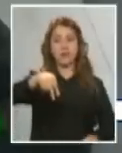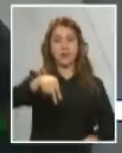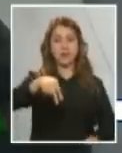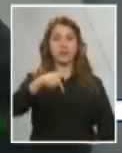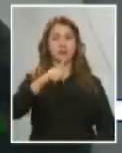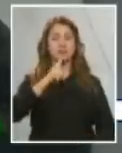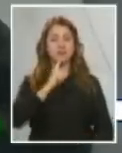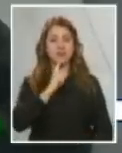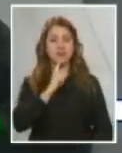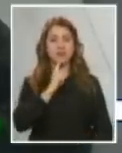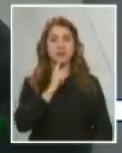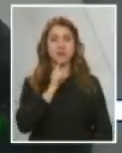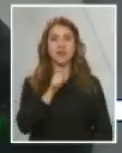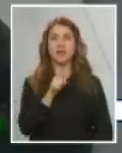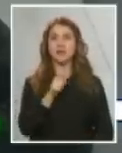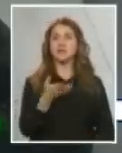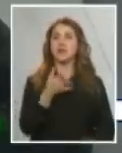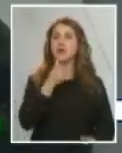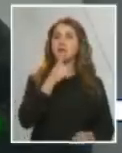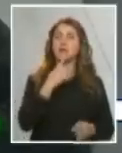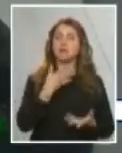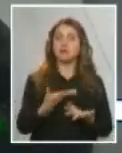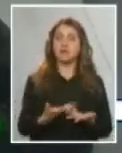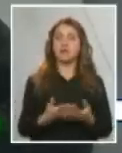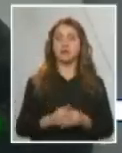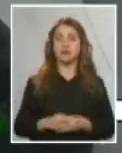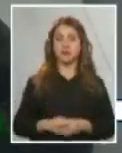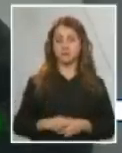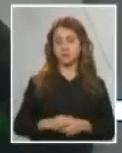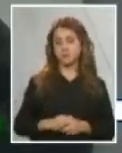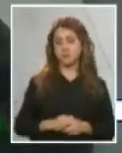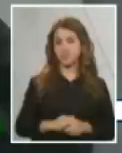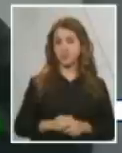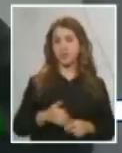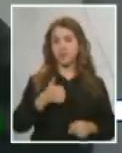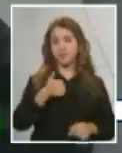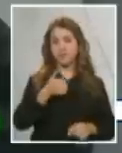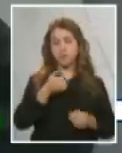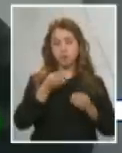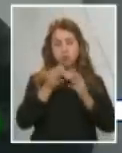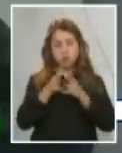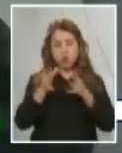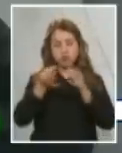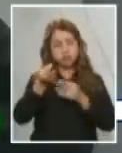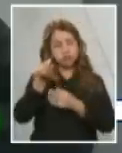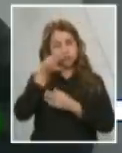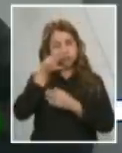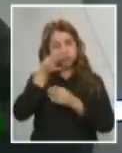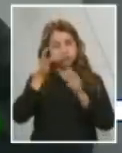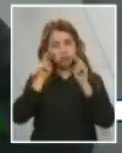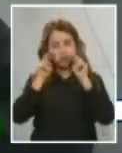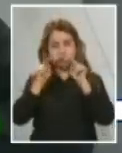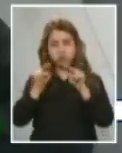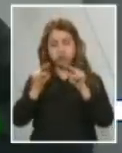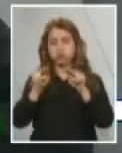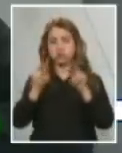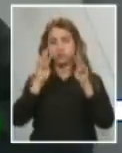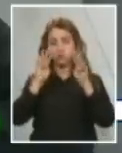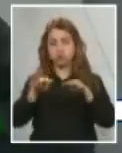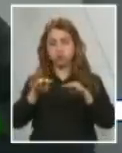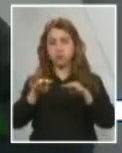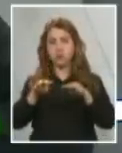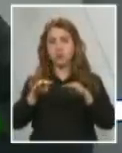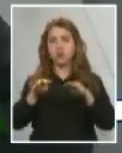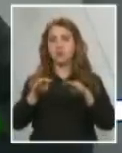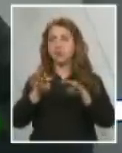tener ese, a ver, ser bien observador, como lo digo, y ver qué es lo que